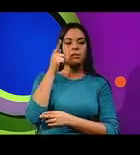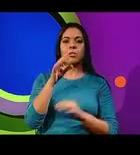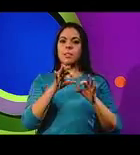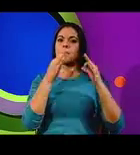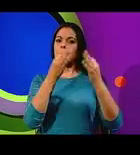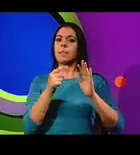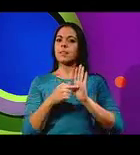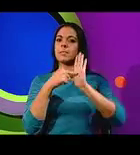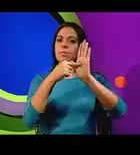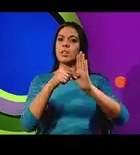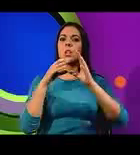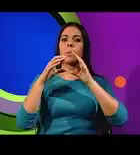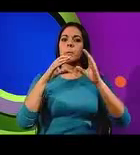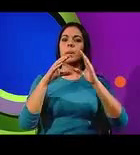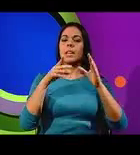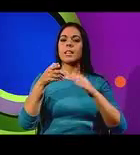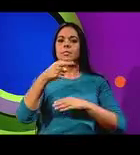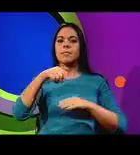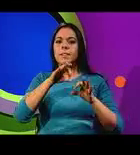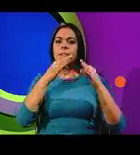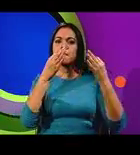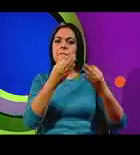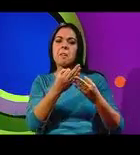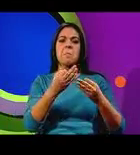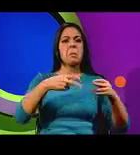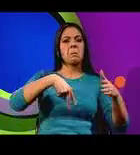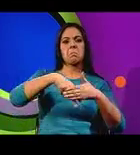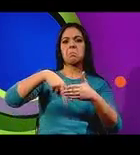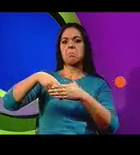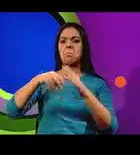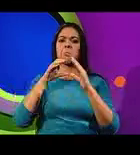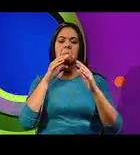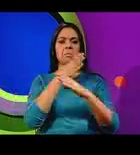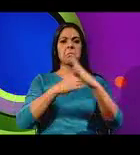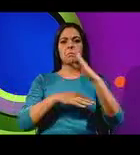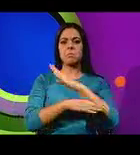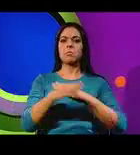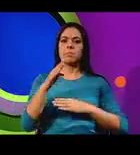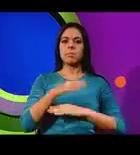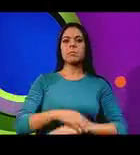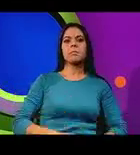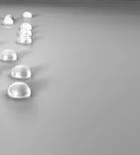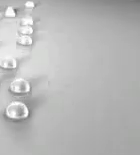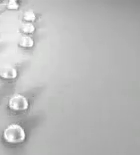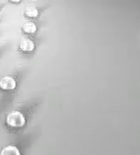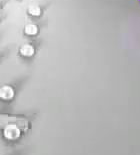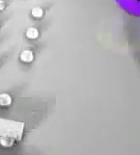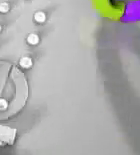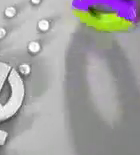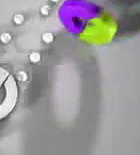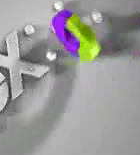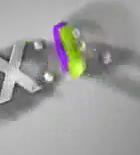que demuestra que la comunicación y el círculo familiar va por encima de cualquier discapacidad.